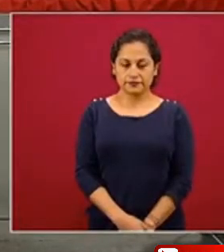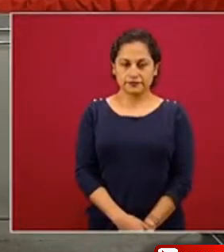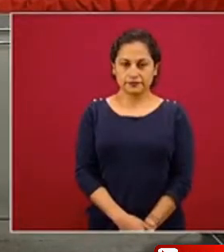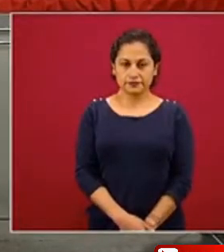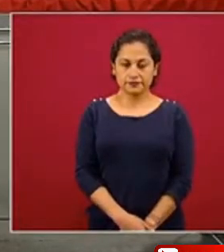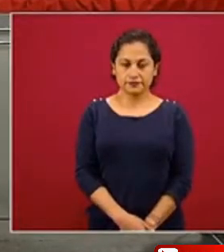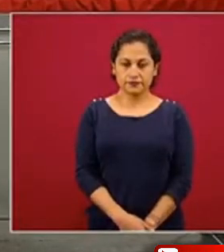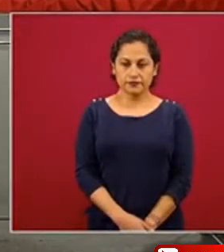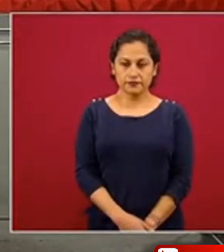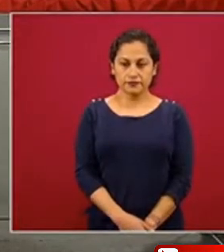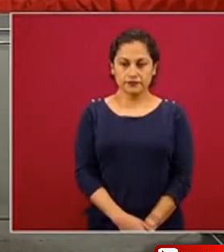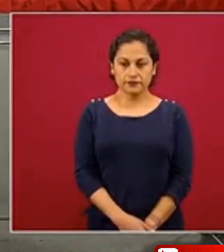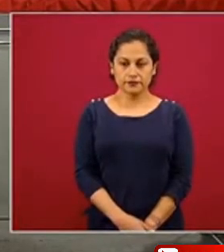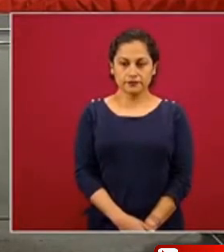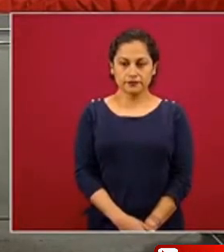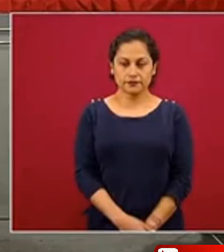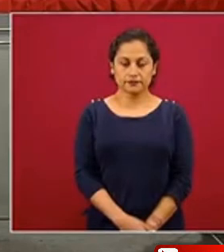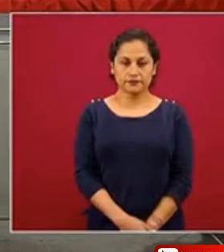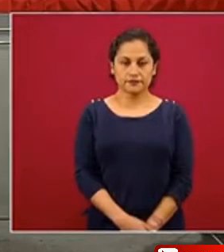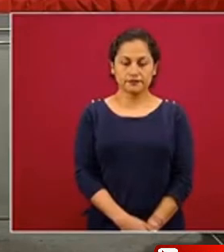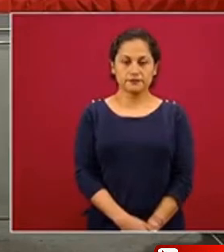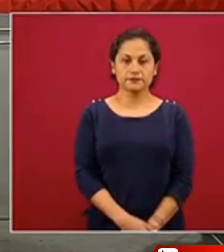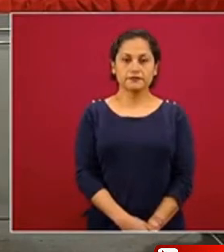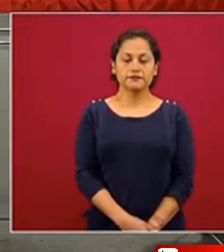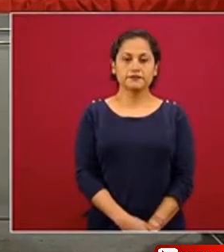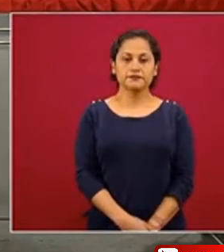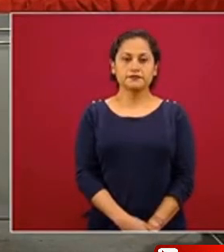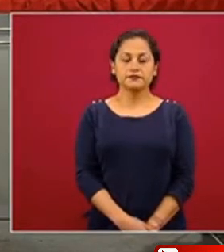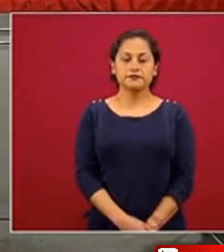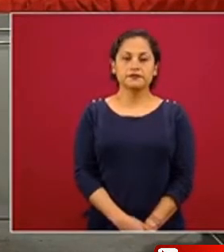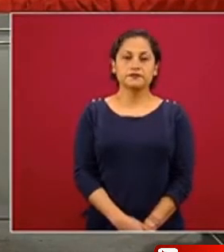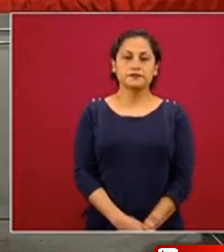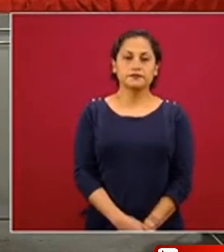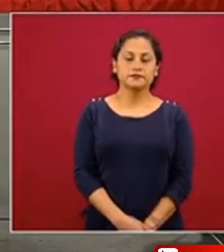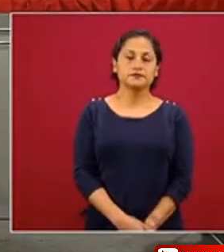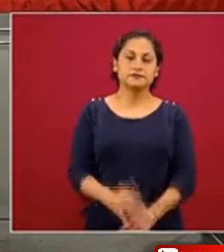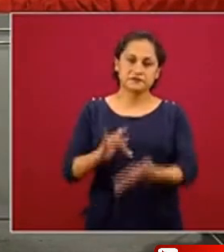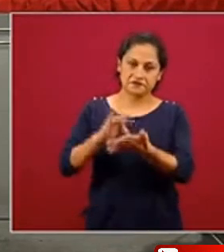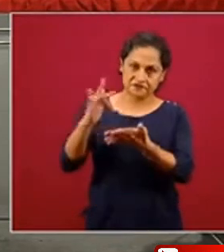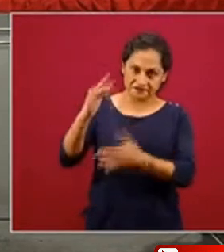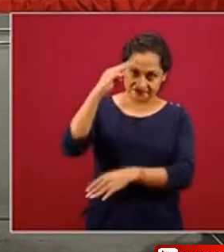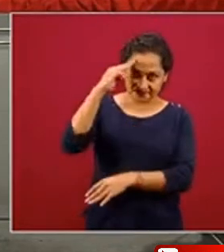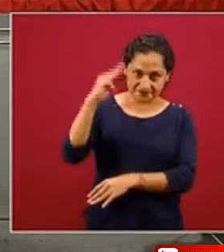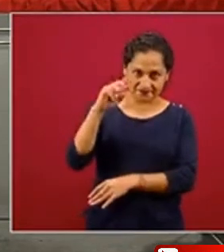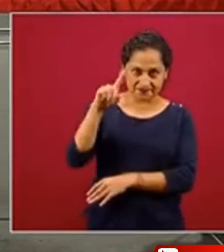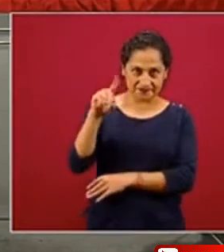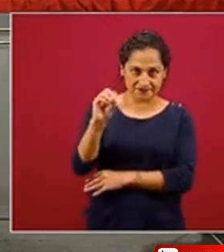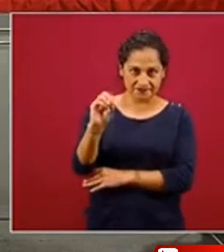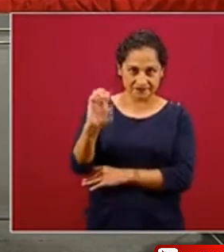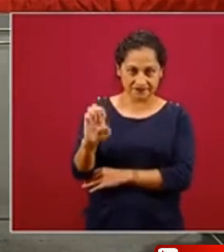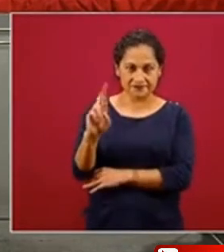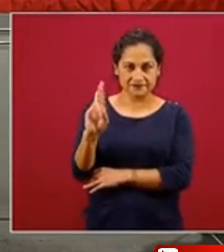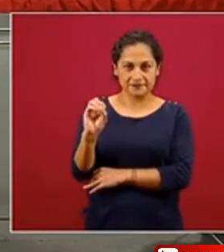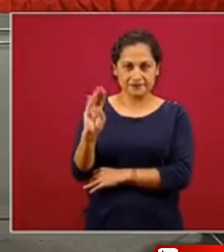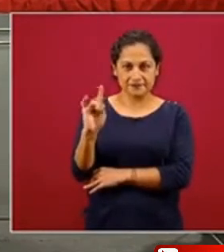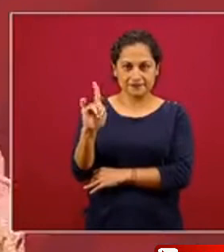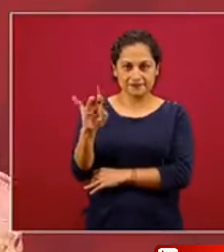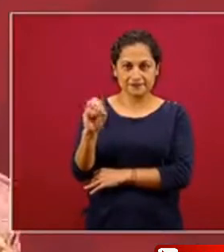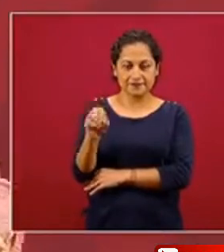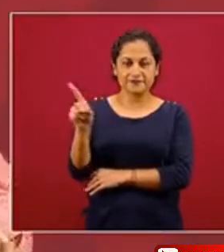Gobierno de México. Pues esto es, muchas gracias al maestro Zoe Robledo, que hizo